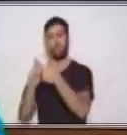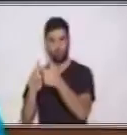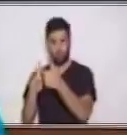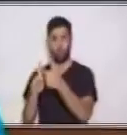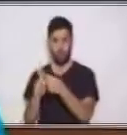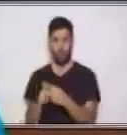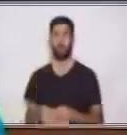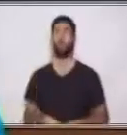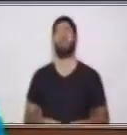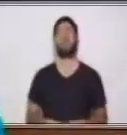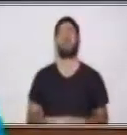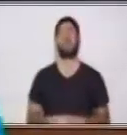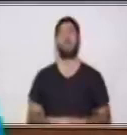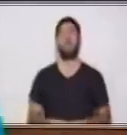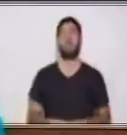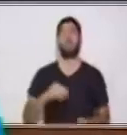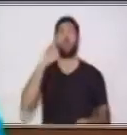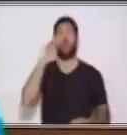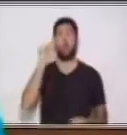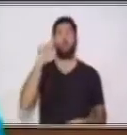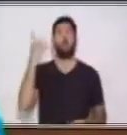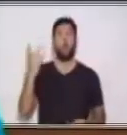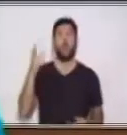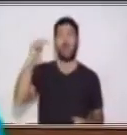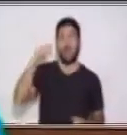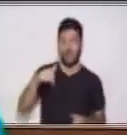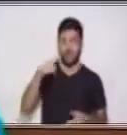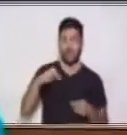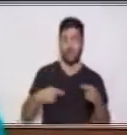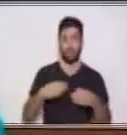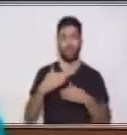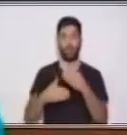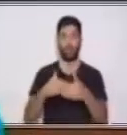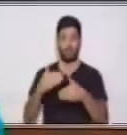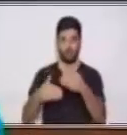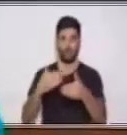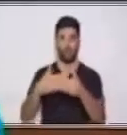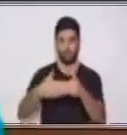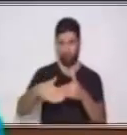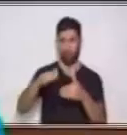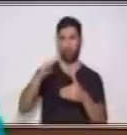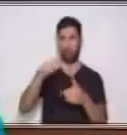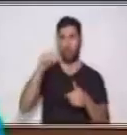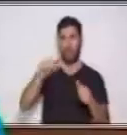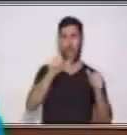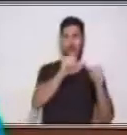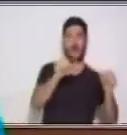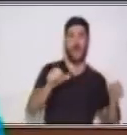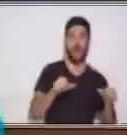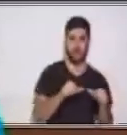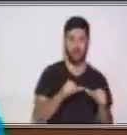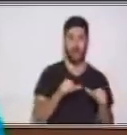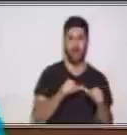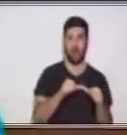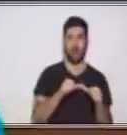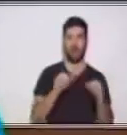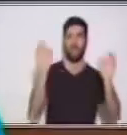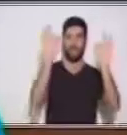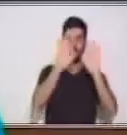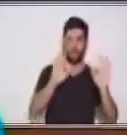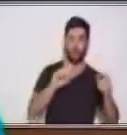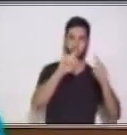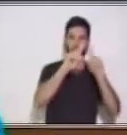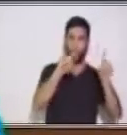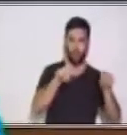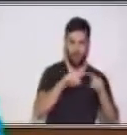porque dentro del proceso de trigonometría, dentro de lo que es el área de geometría, tú vas